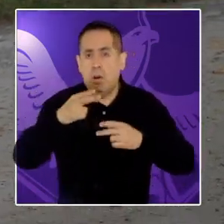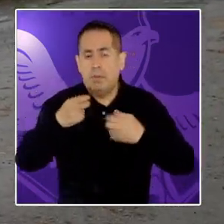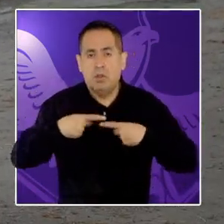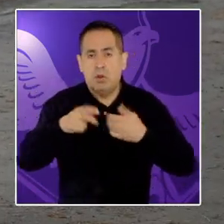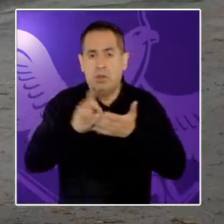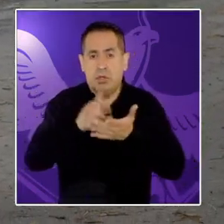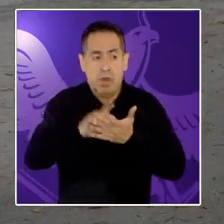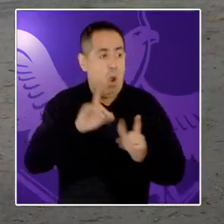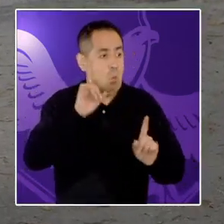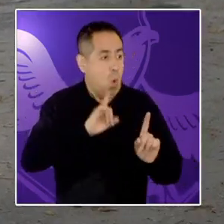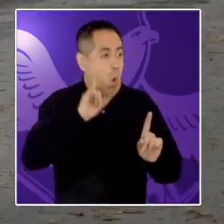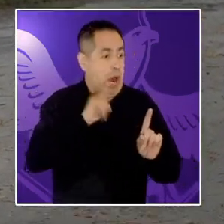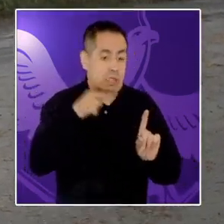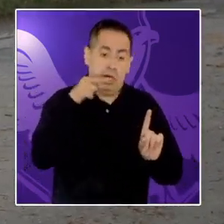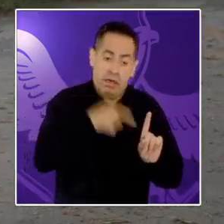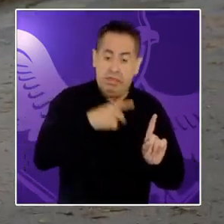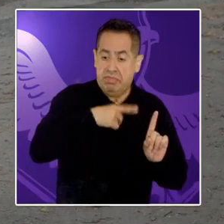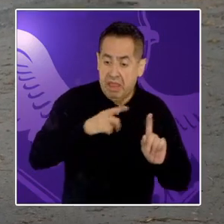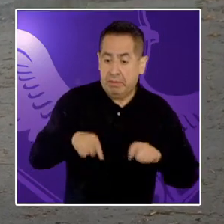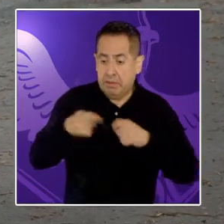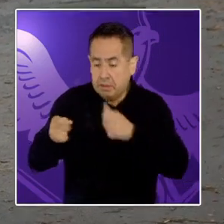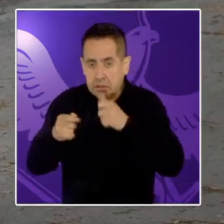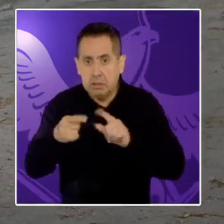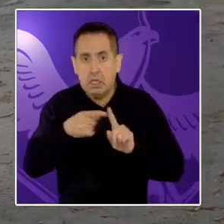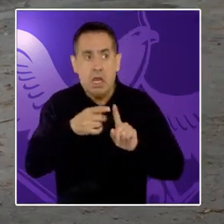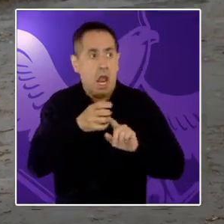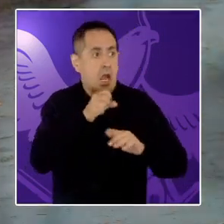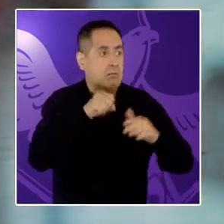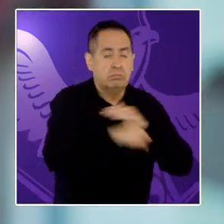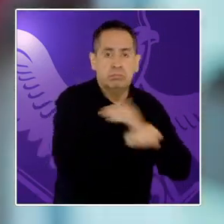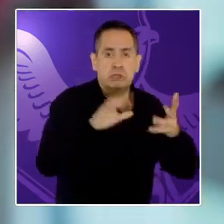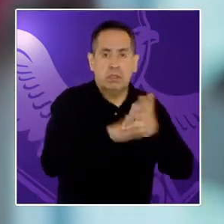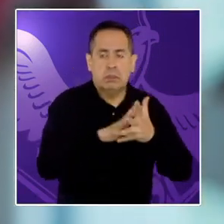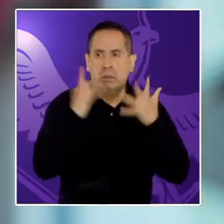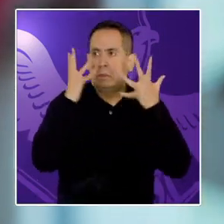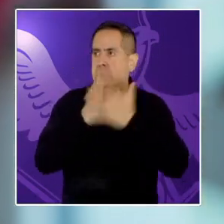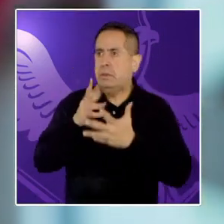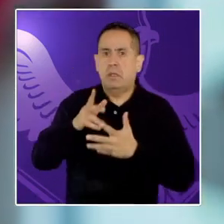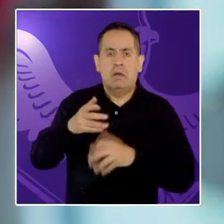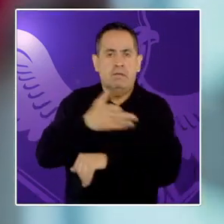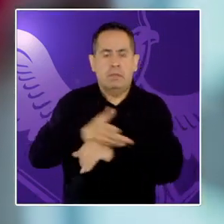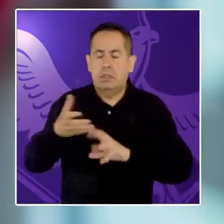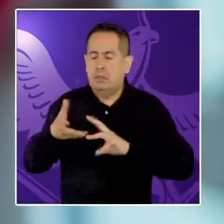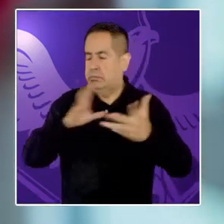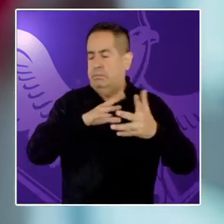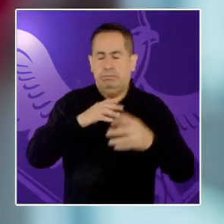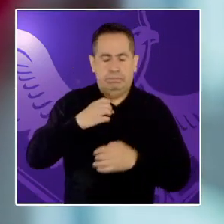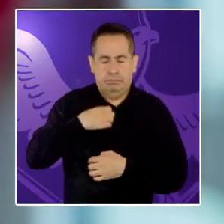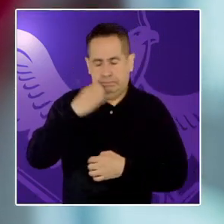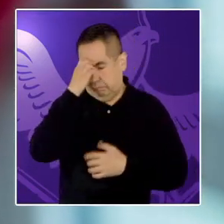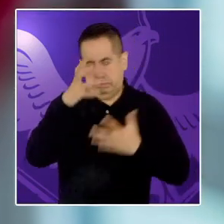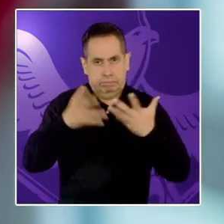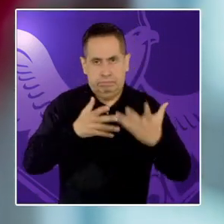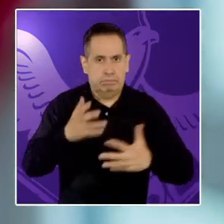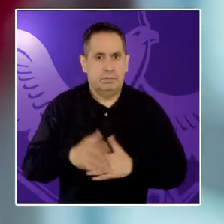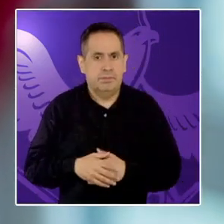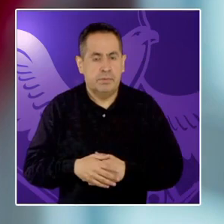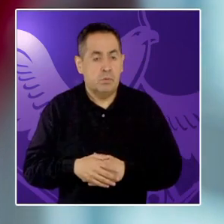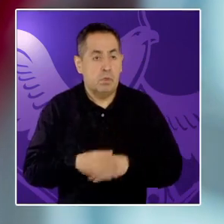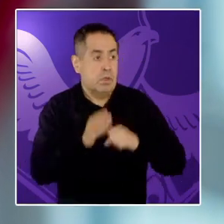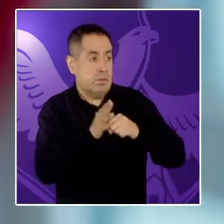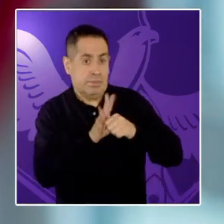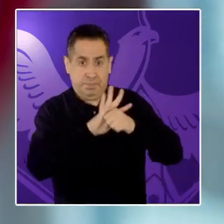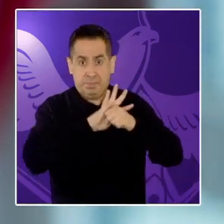discapacidad, por lo que su encarcelamiento las afecta a ellas y a sus familias de manera distinta. Ante la pandemia,